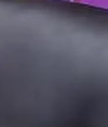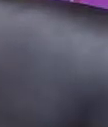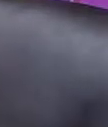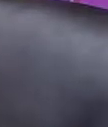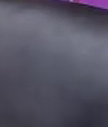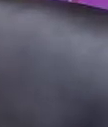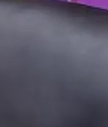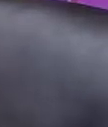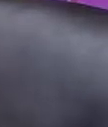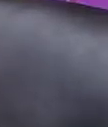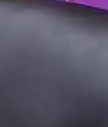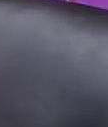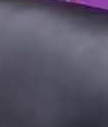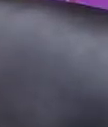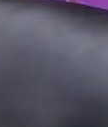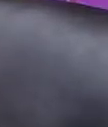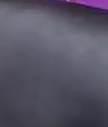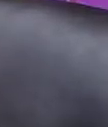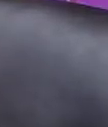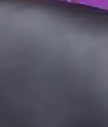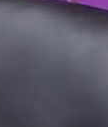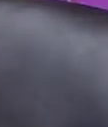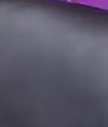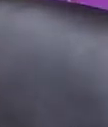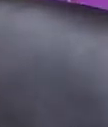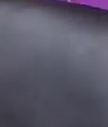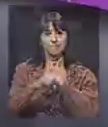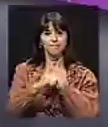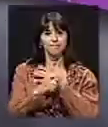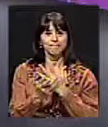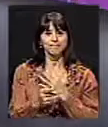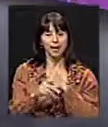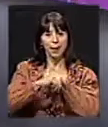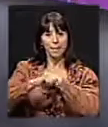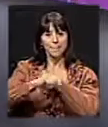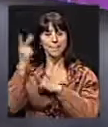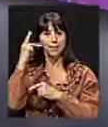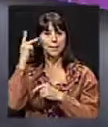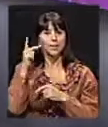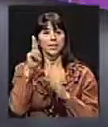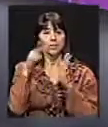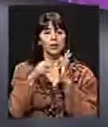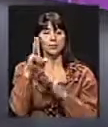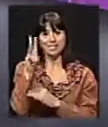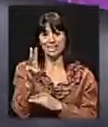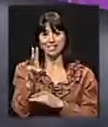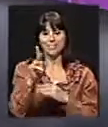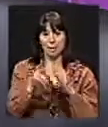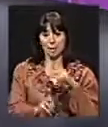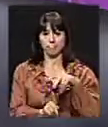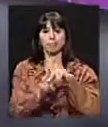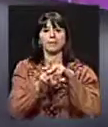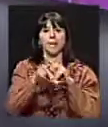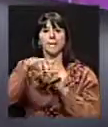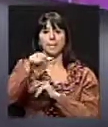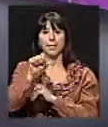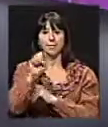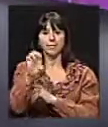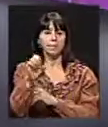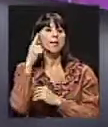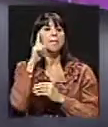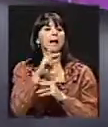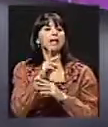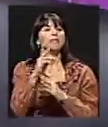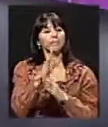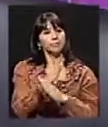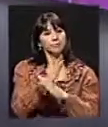la campaña política del 2006 surgió el partido Accesibilidad sin Exclusión, que proponía defender a través de la política, precisamente, el respeto de los derechos